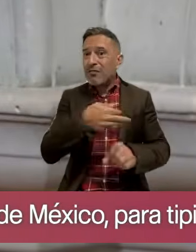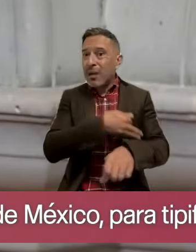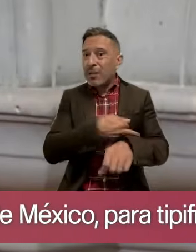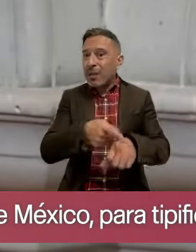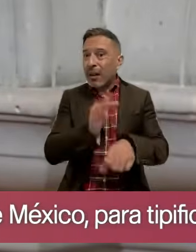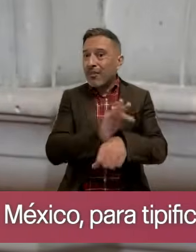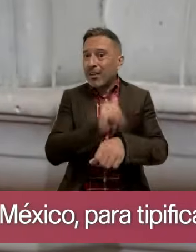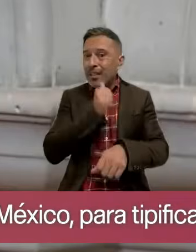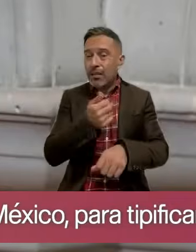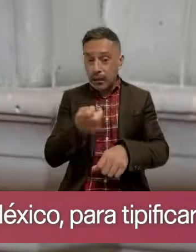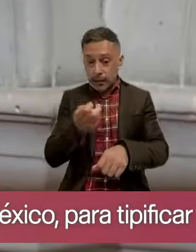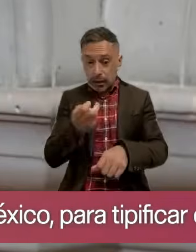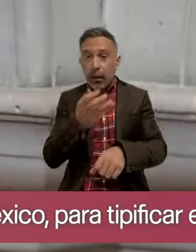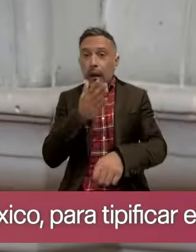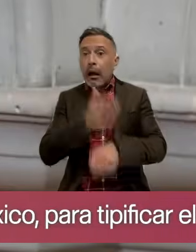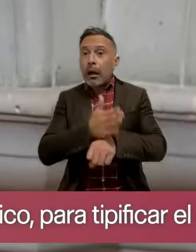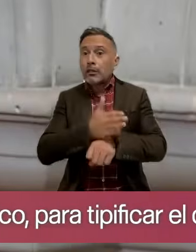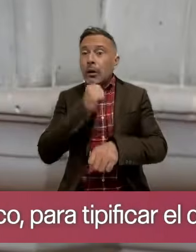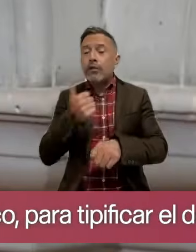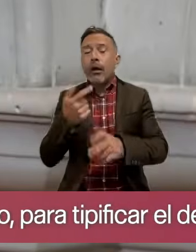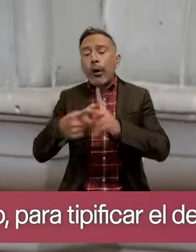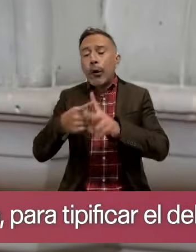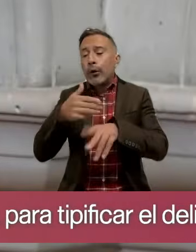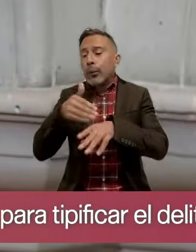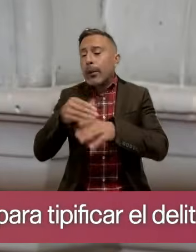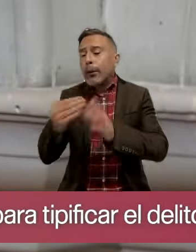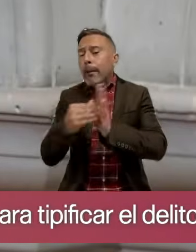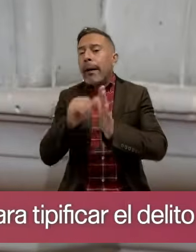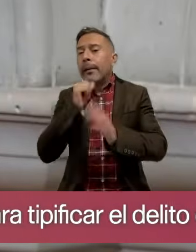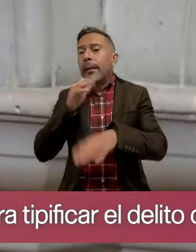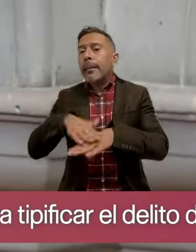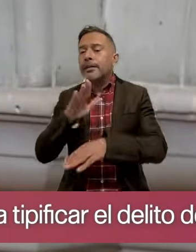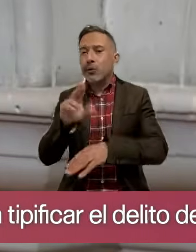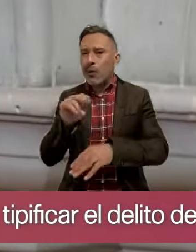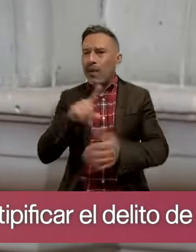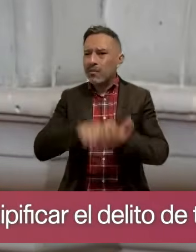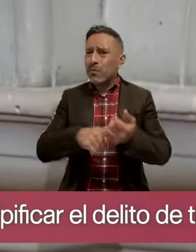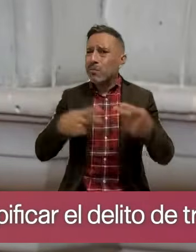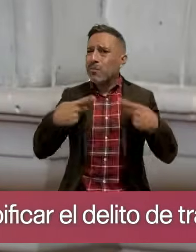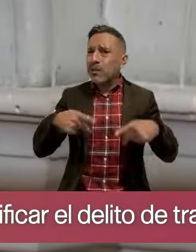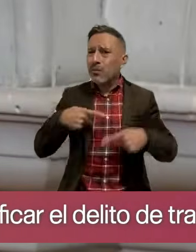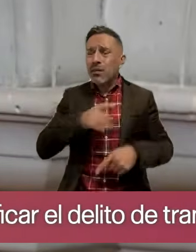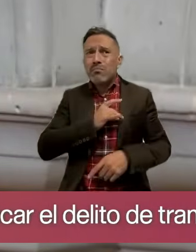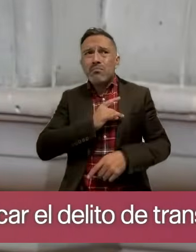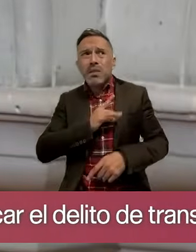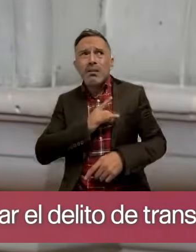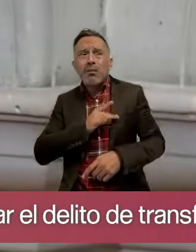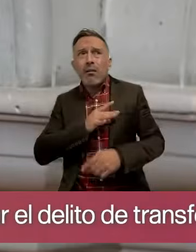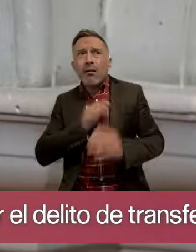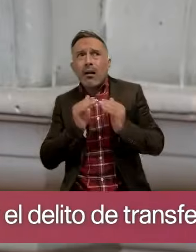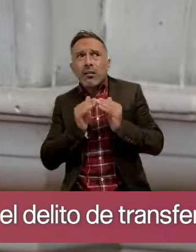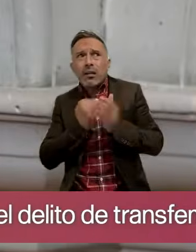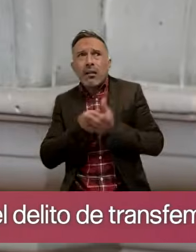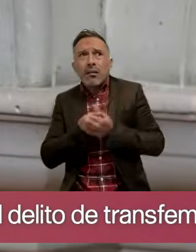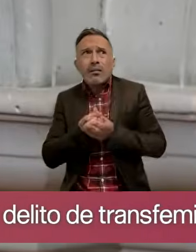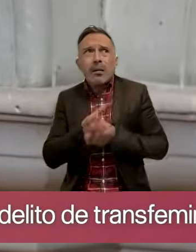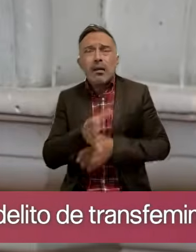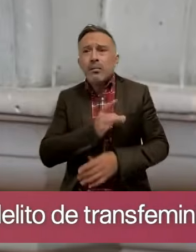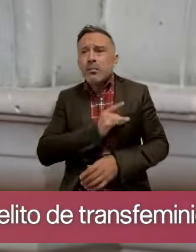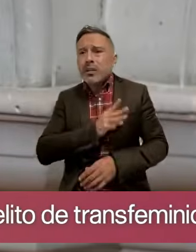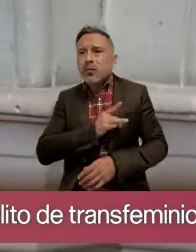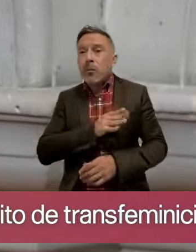cifra abstracta, es el miedo de quien no puede salir a la calle sin temor. Es la desesperación de las familias enteras